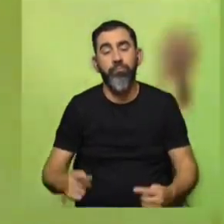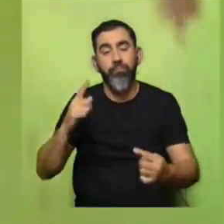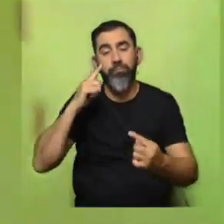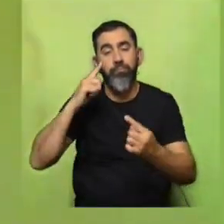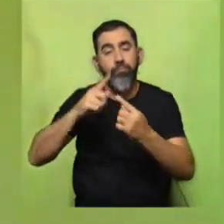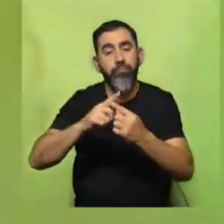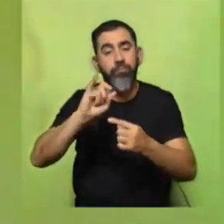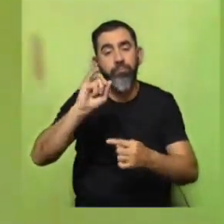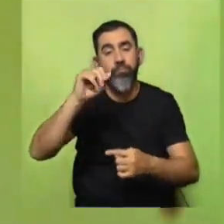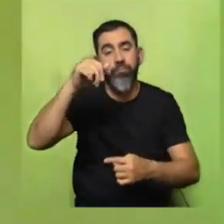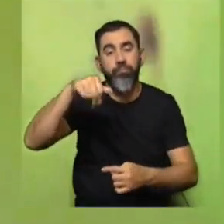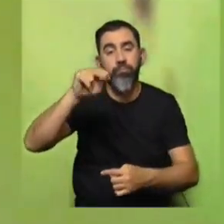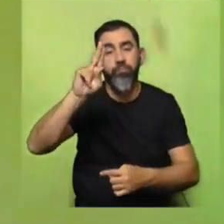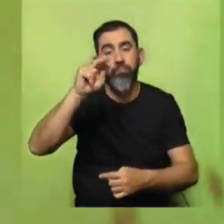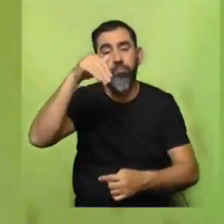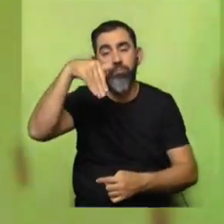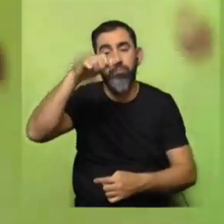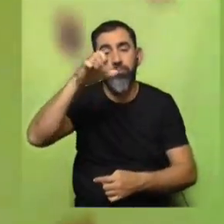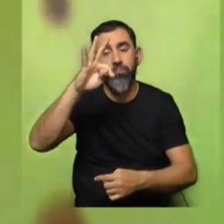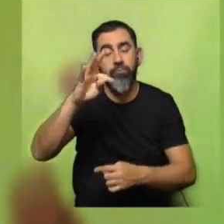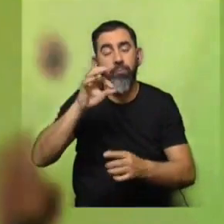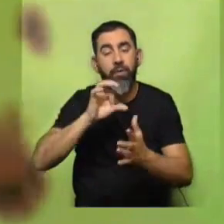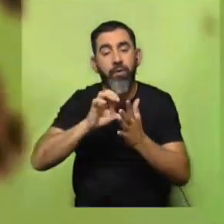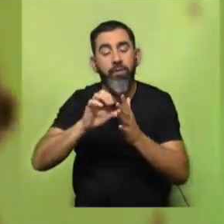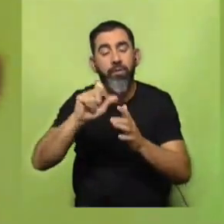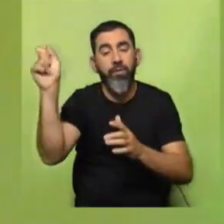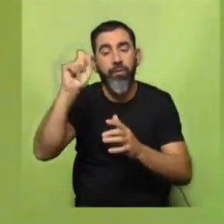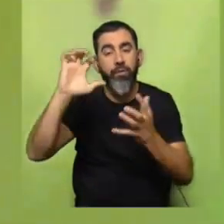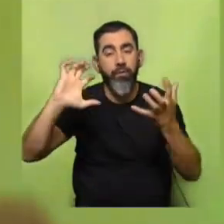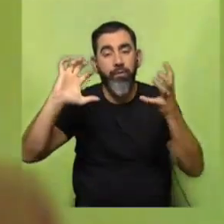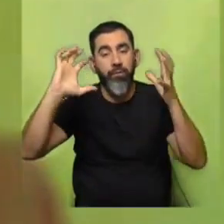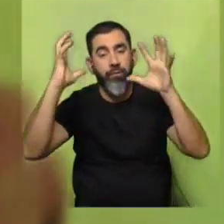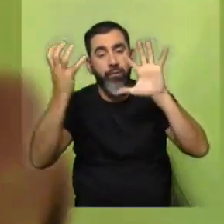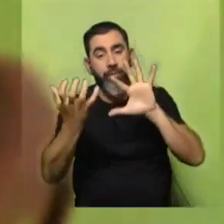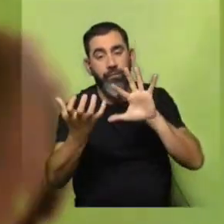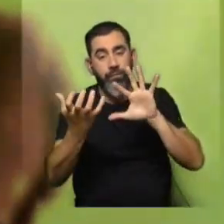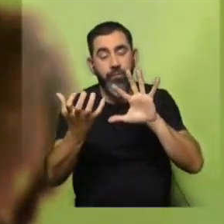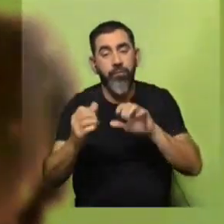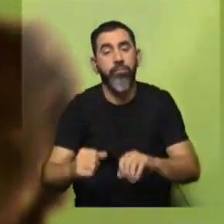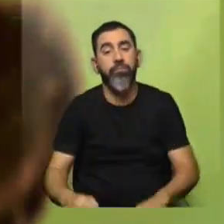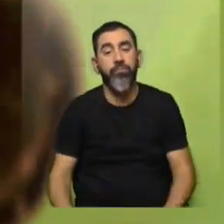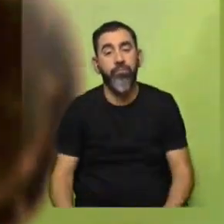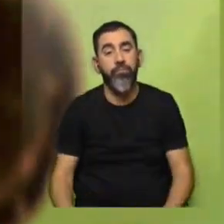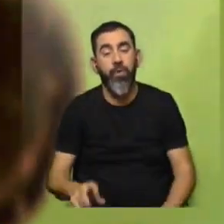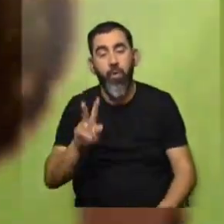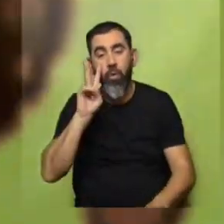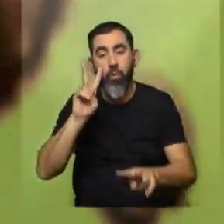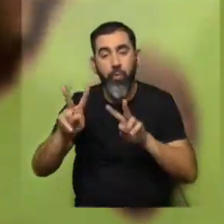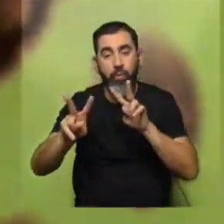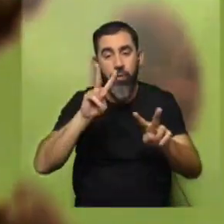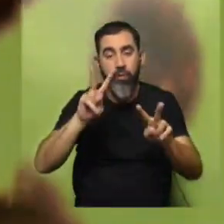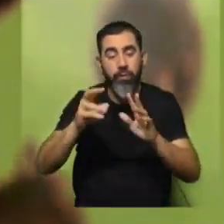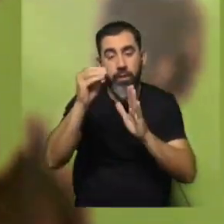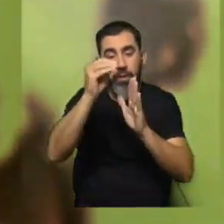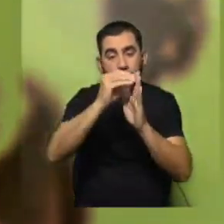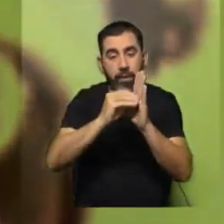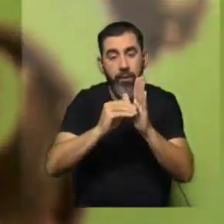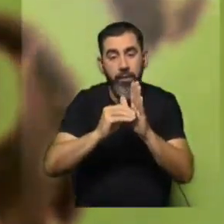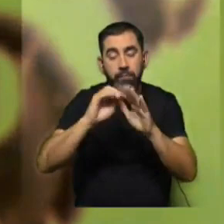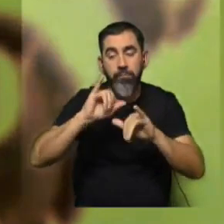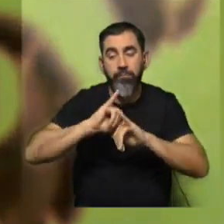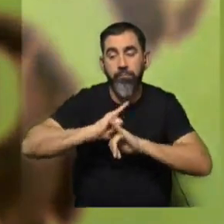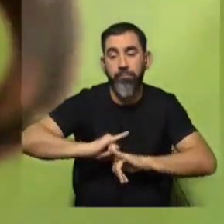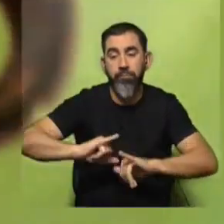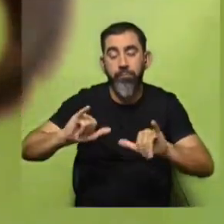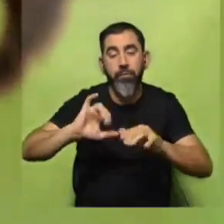INUMET es prestar servicios públicos de meteorológicos y climatológicos que consisten en observar, registrar y predecir